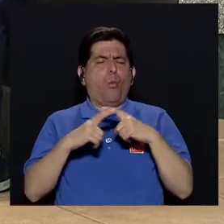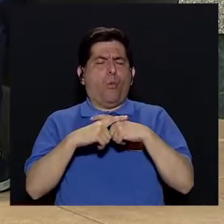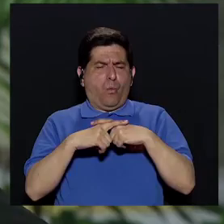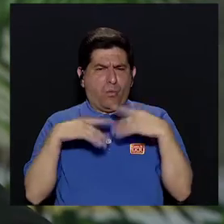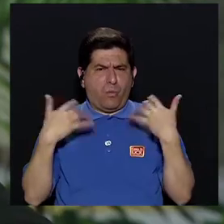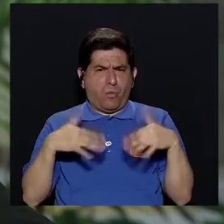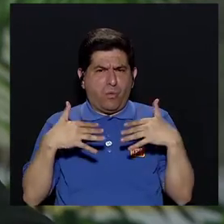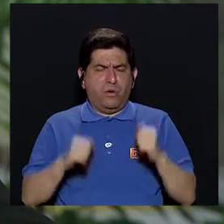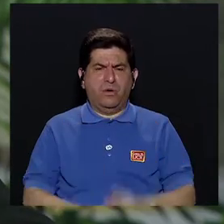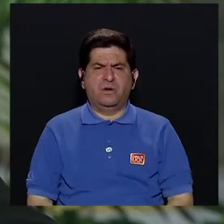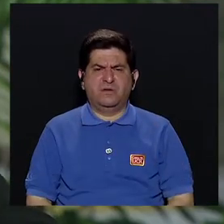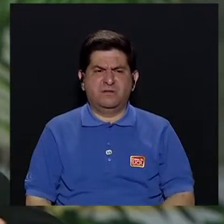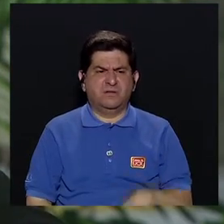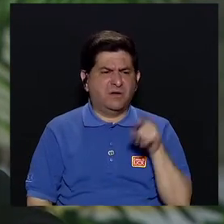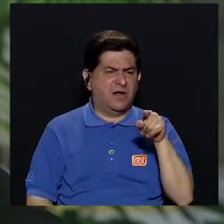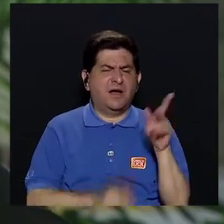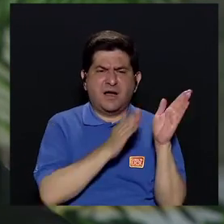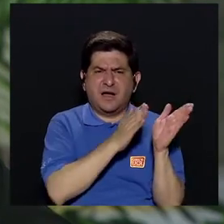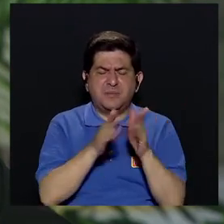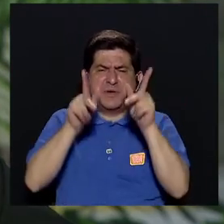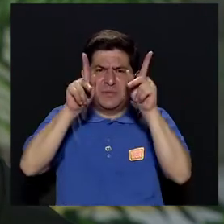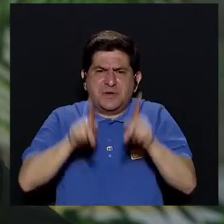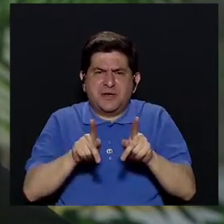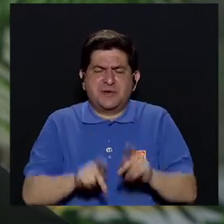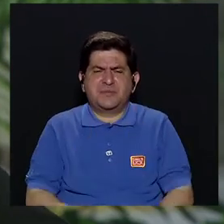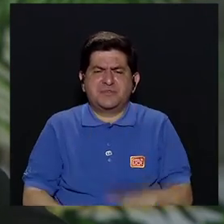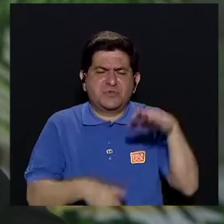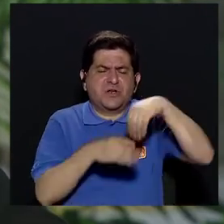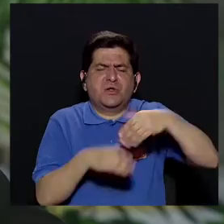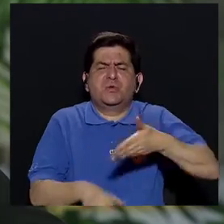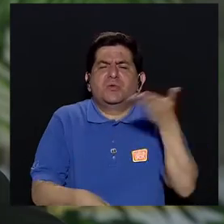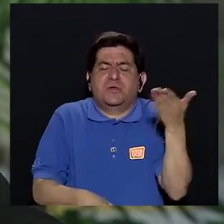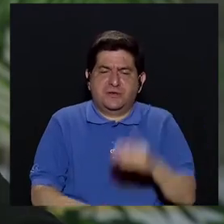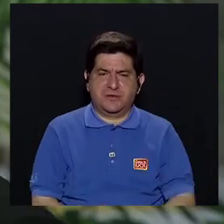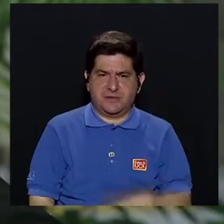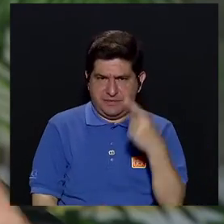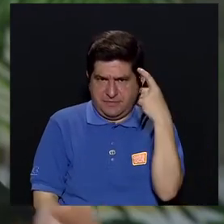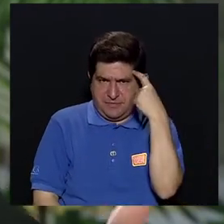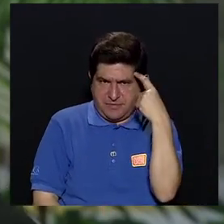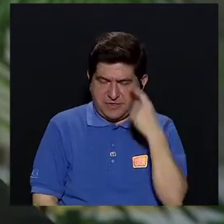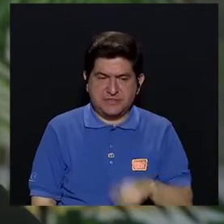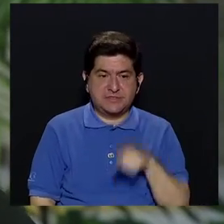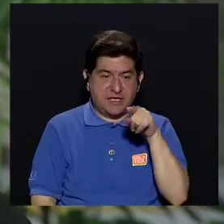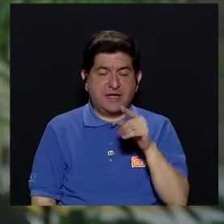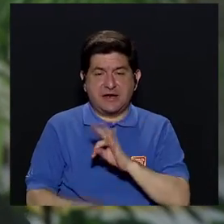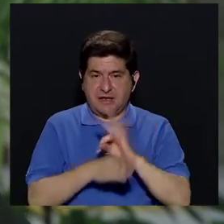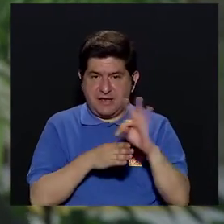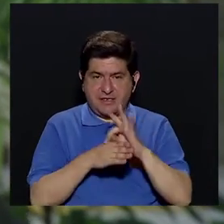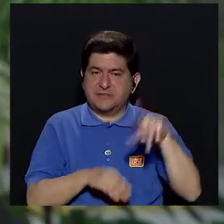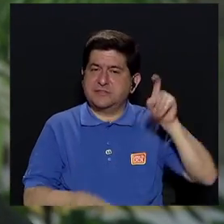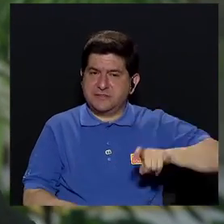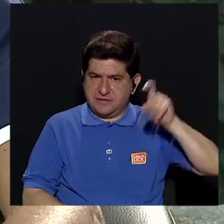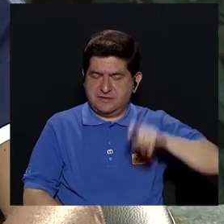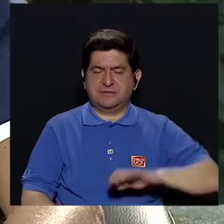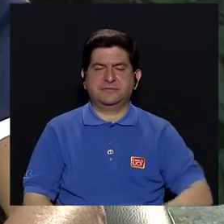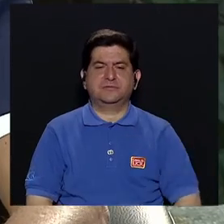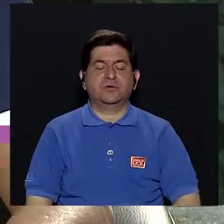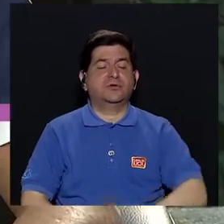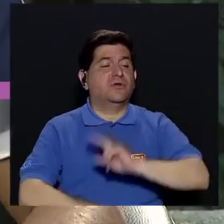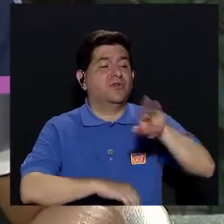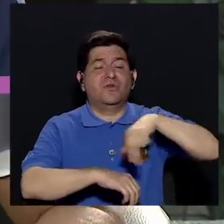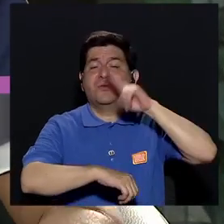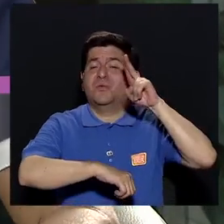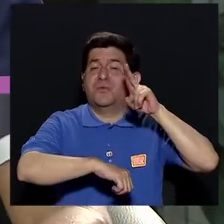complejas. ¿Qué involucra la preparación de un paciente a la hora de someterse a estos tratamientos?